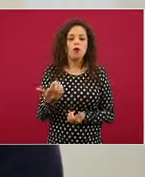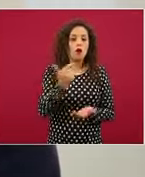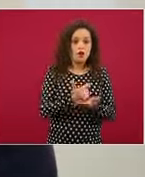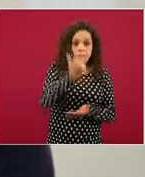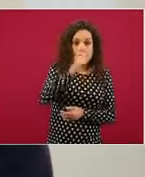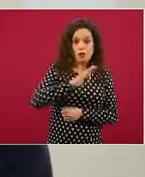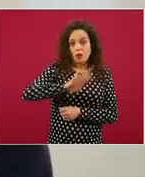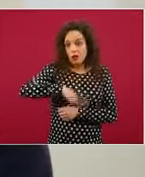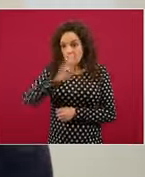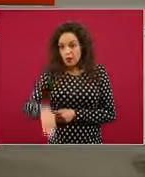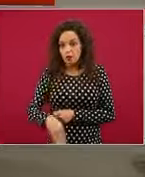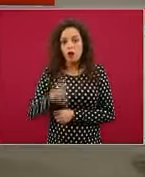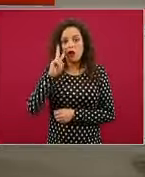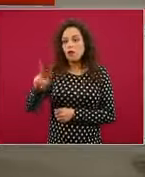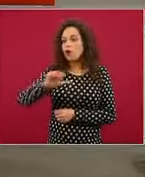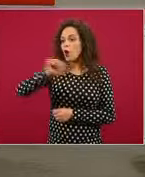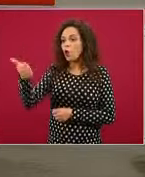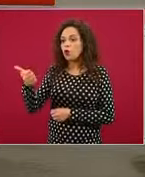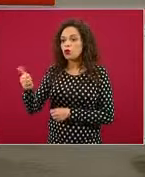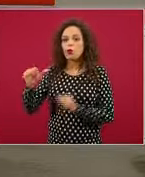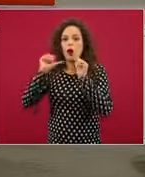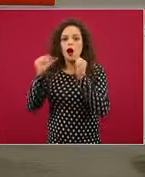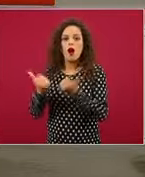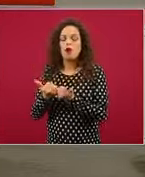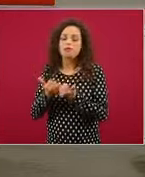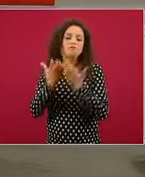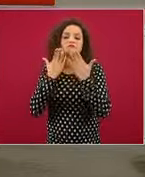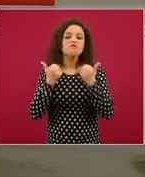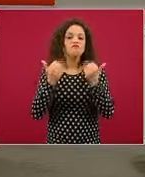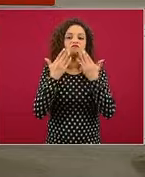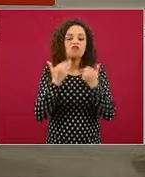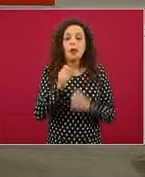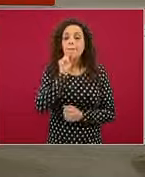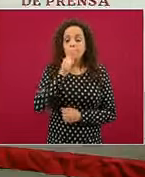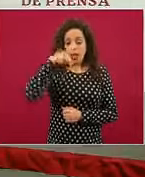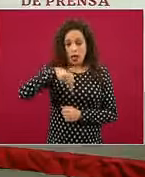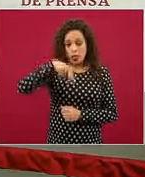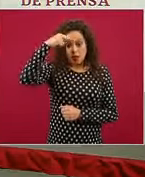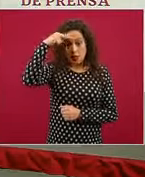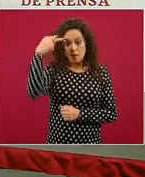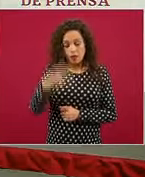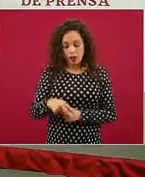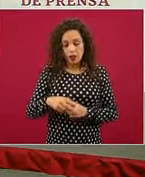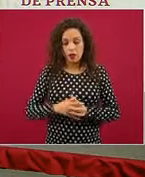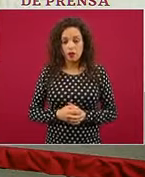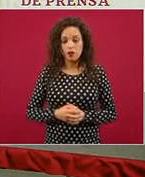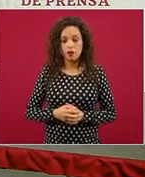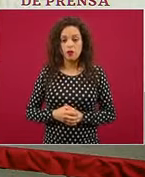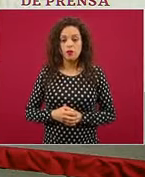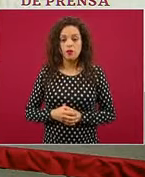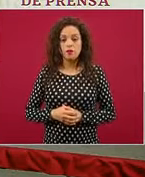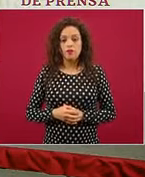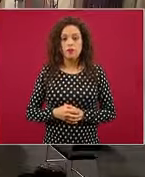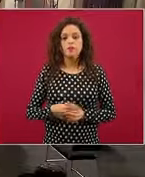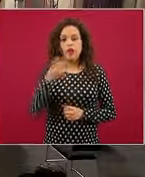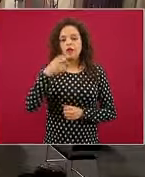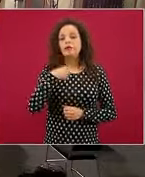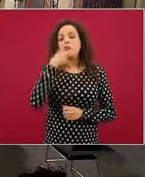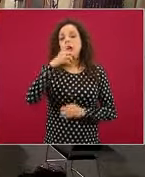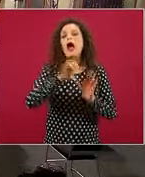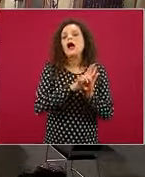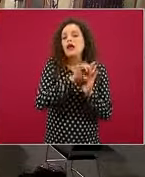se ha visto en otras áreas. Nosotros aquí mismo en México, digo, lo pongo como una referencia,